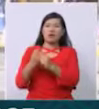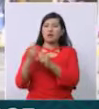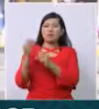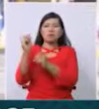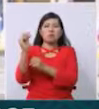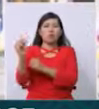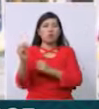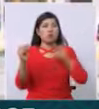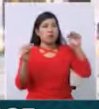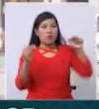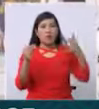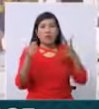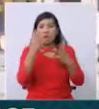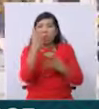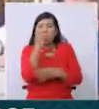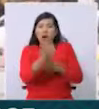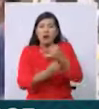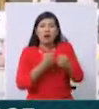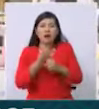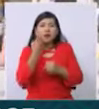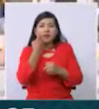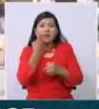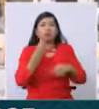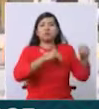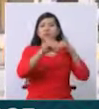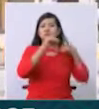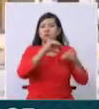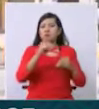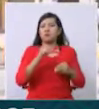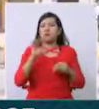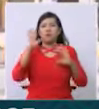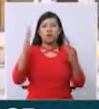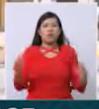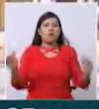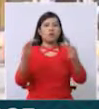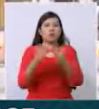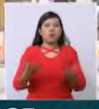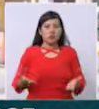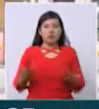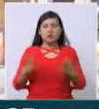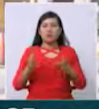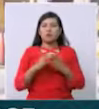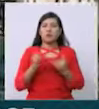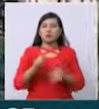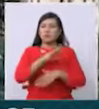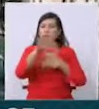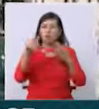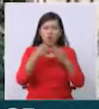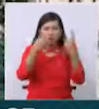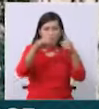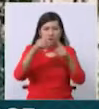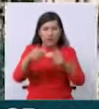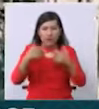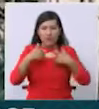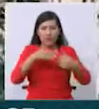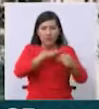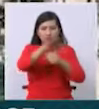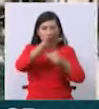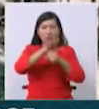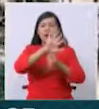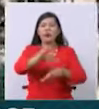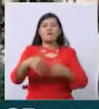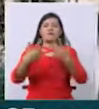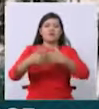falta informar a las bases, porque él está industrializando todo producto agropecuario, está dando